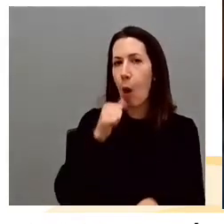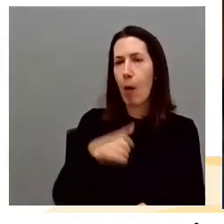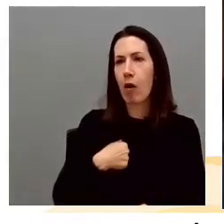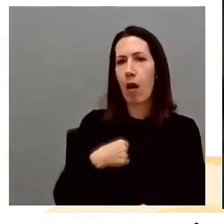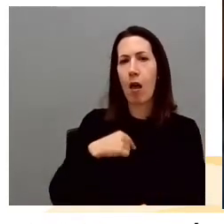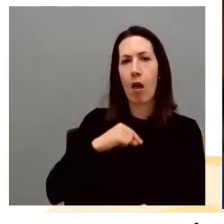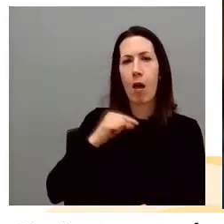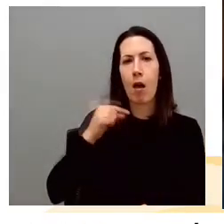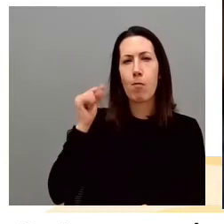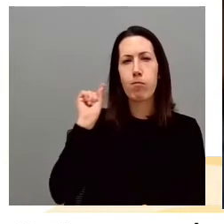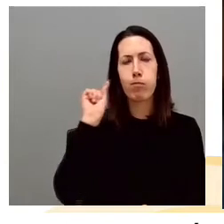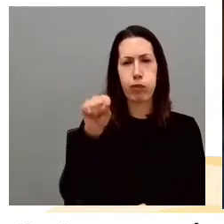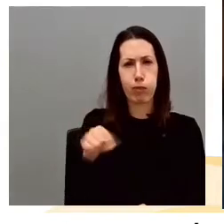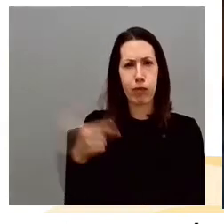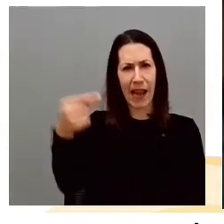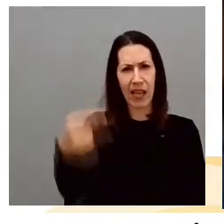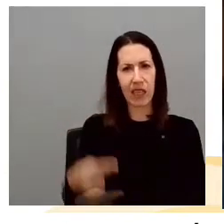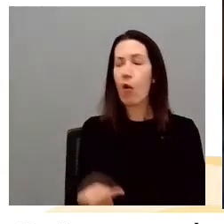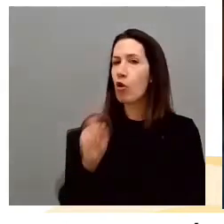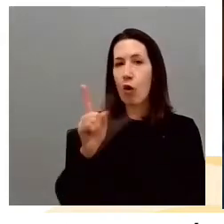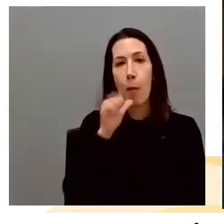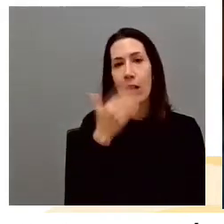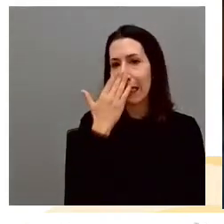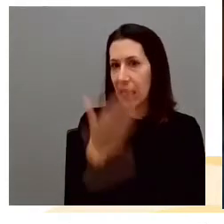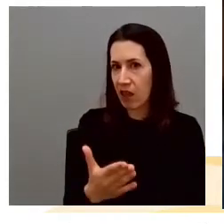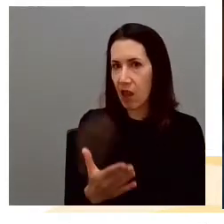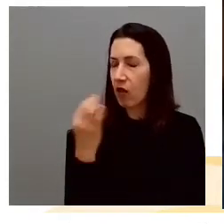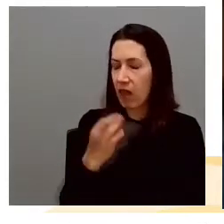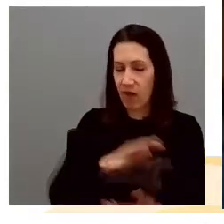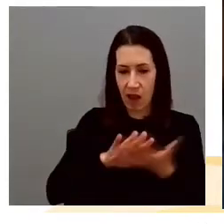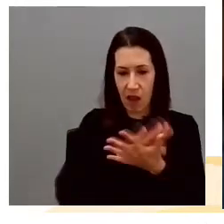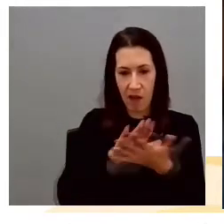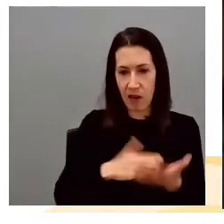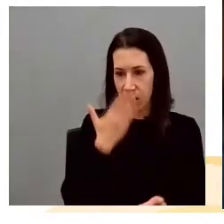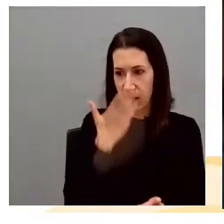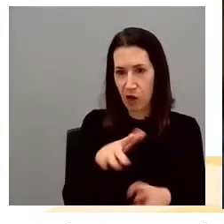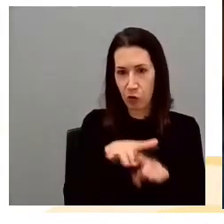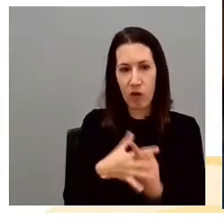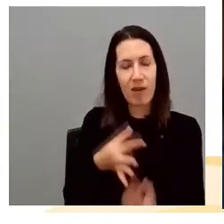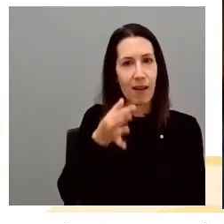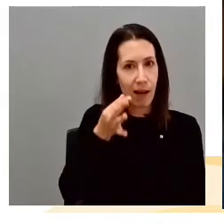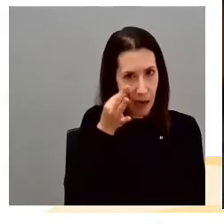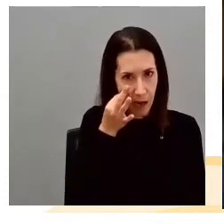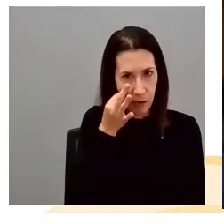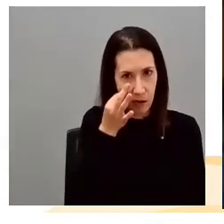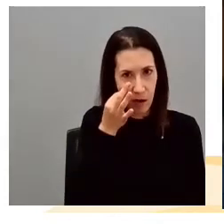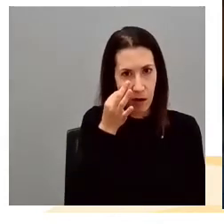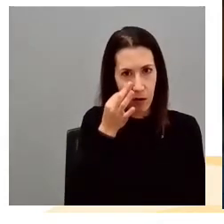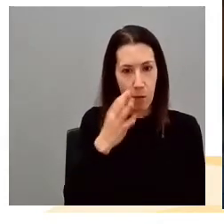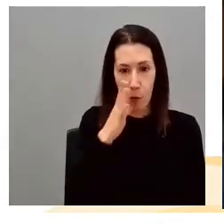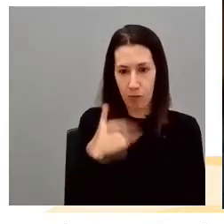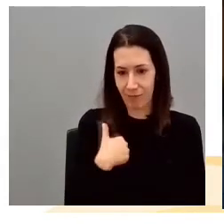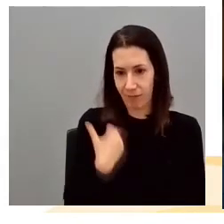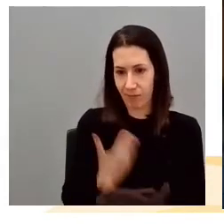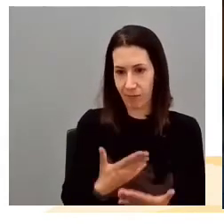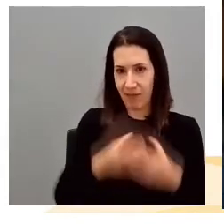sino porque si no enfrentamos la verdad no podremos superar aquello que el análisis de lo que ha ocurrido nos dice que ha estado mal, que ha